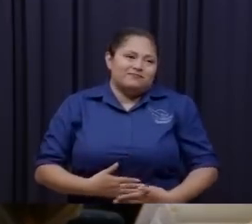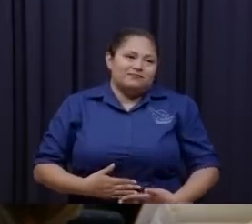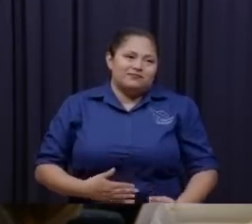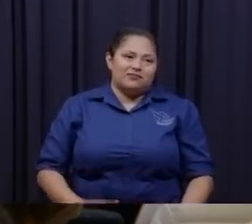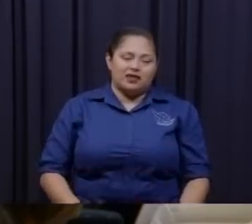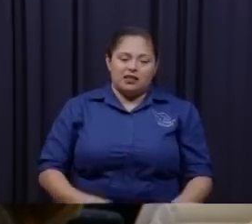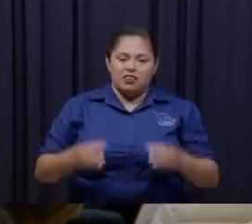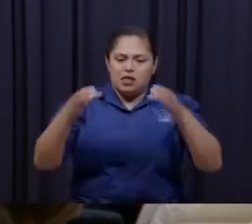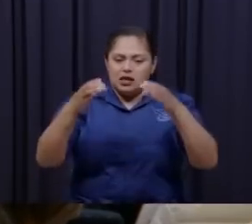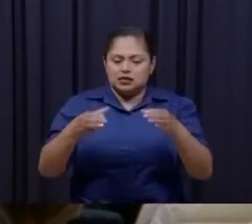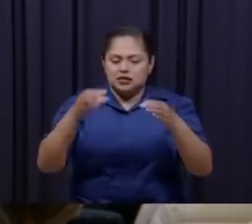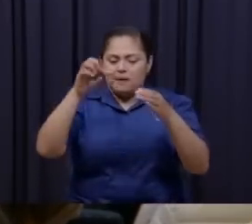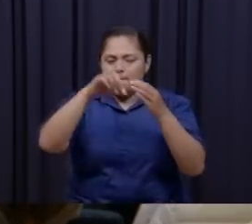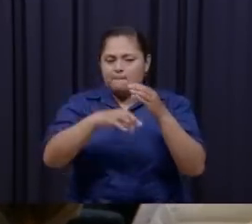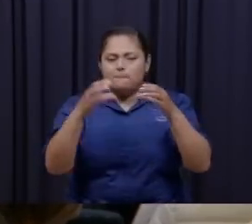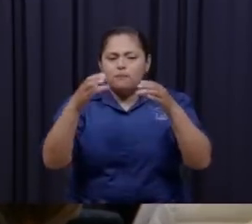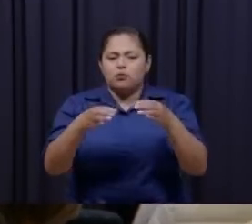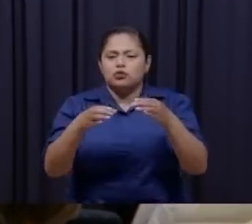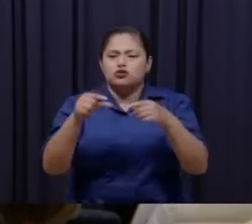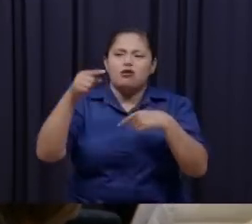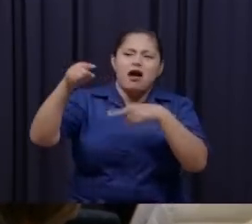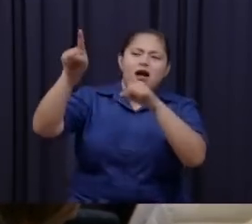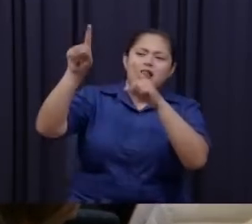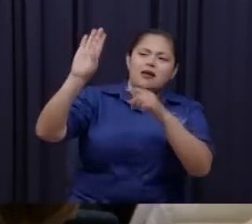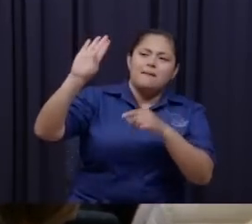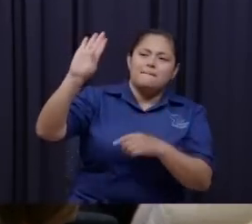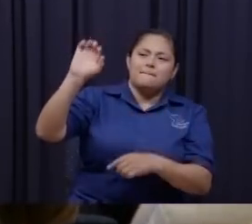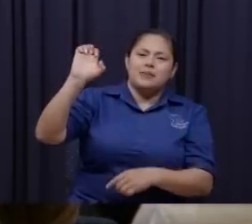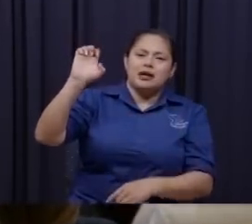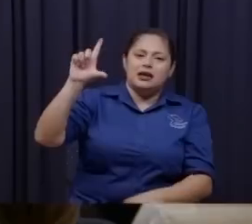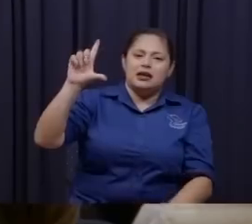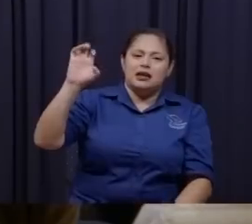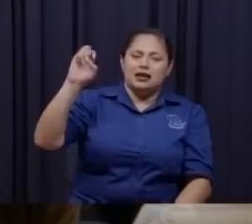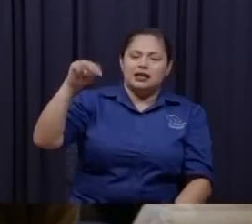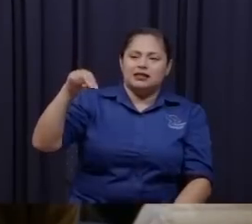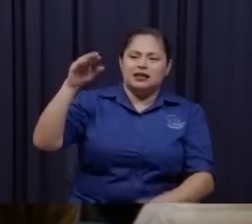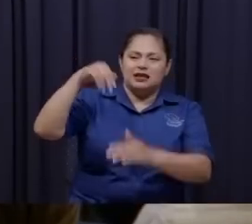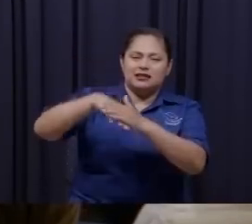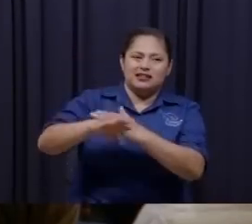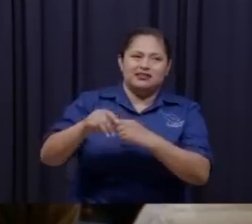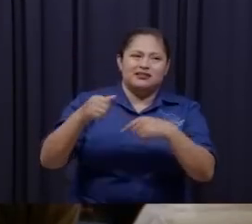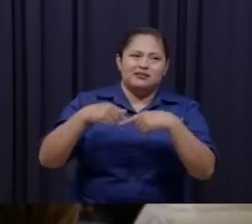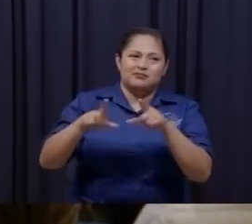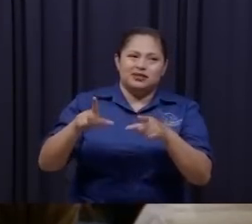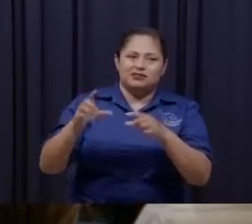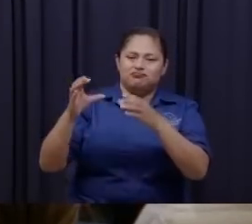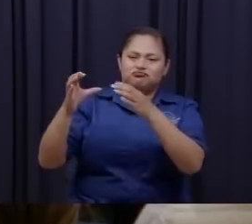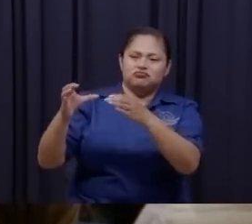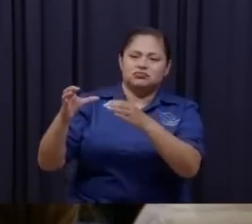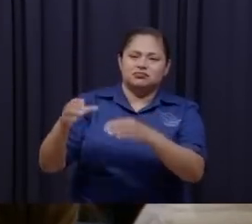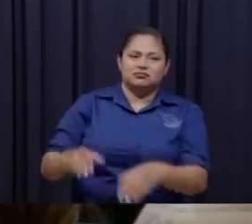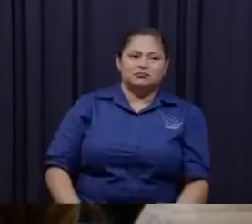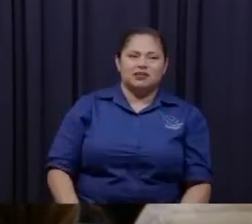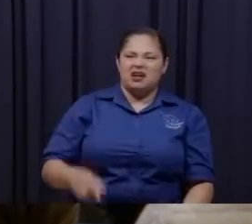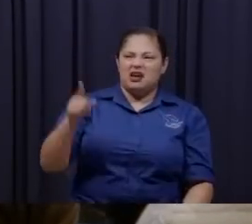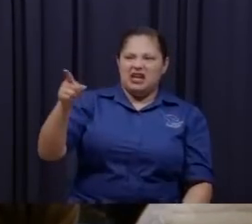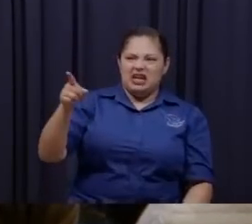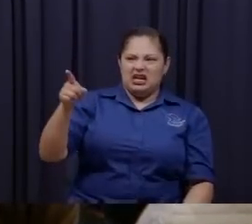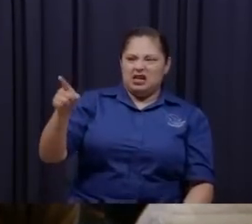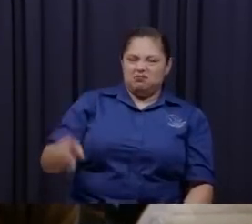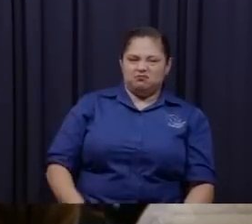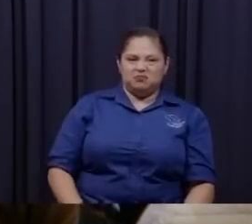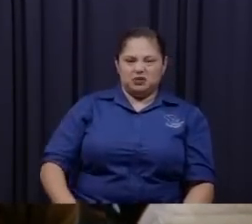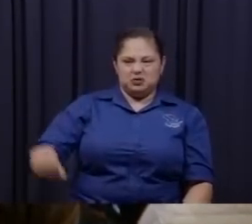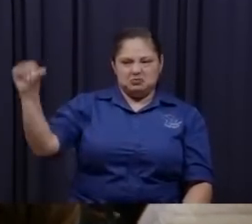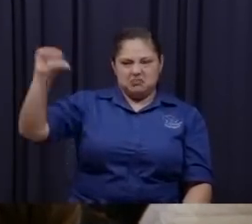del pozo de allá de Belén, el que está en la entrada, hombre? Pero lástima que ahí están emplazados los filisteos